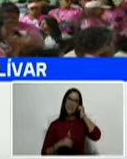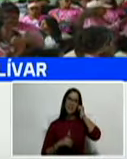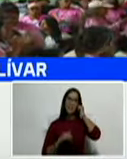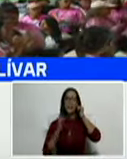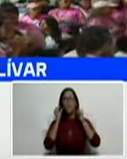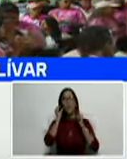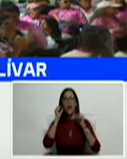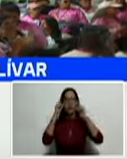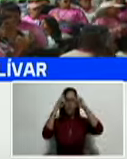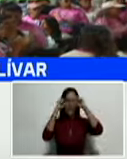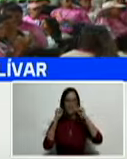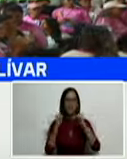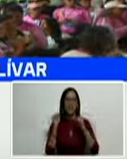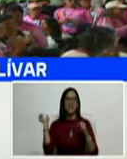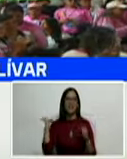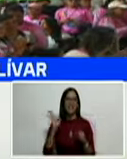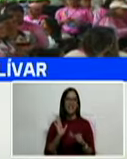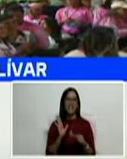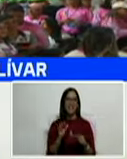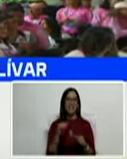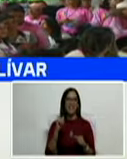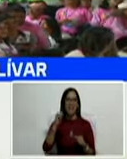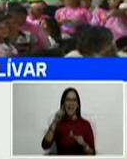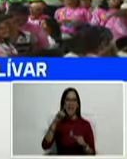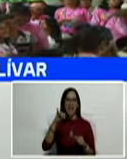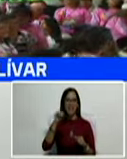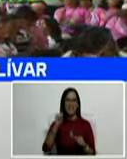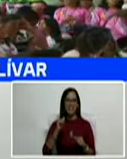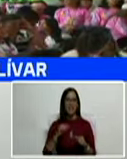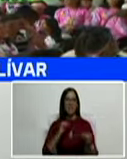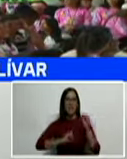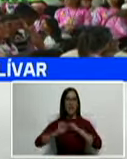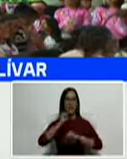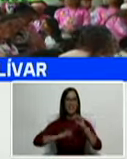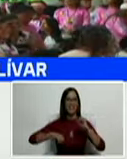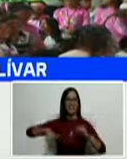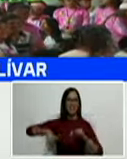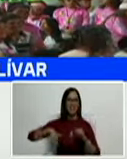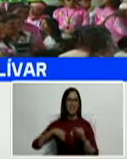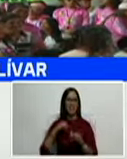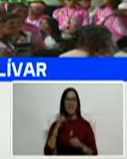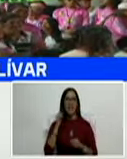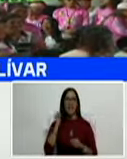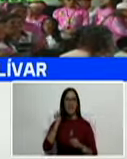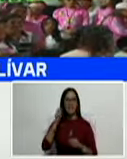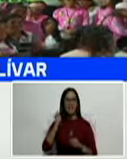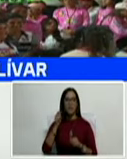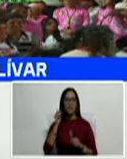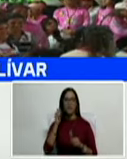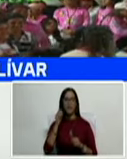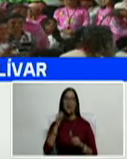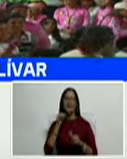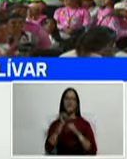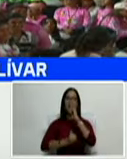Mujer profesional, viene llegando de La Haya de defender el Esequibo en la Corte Internacional de